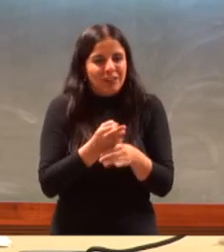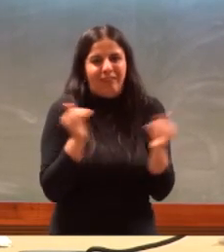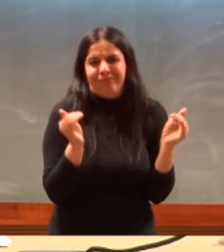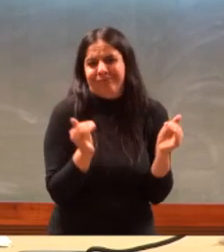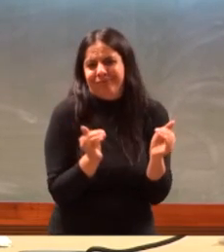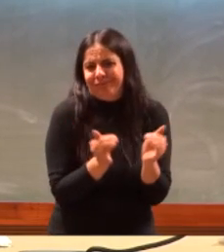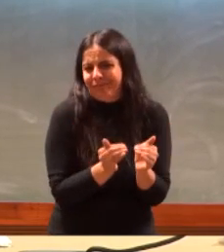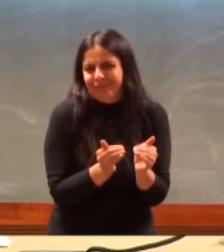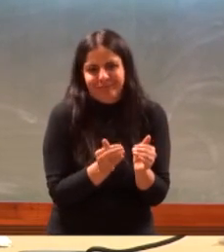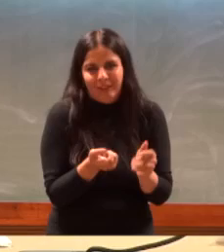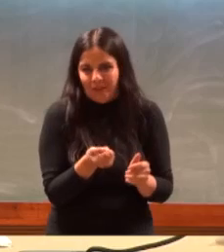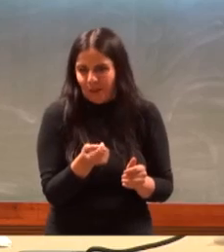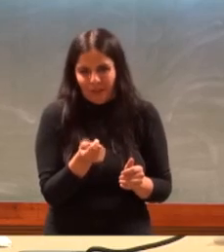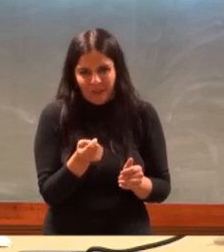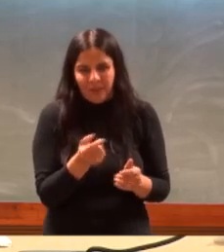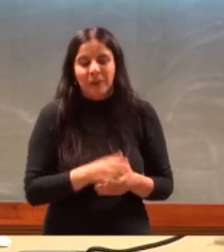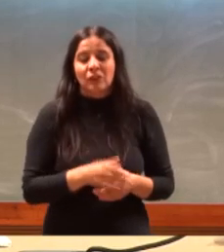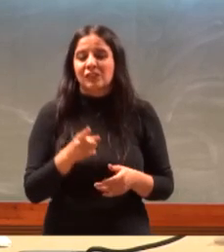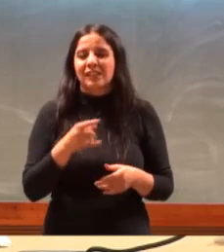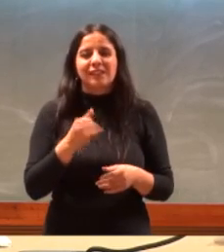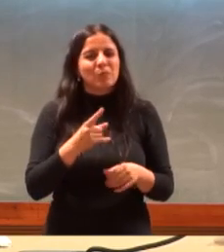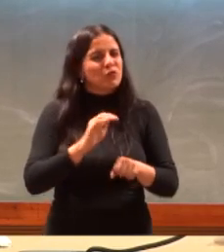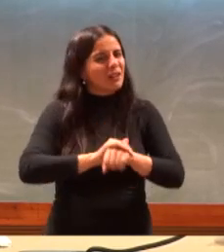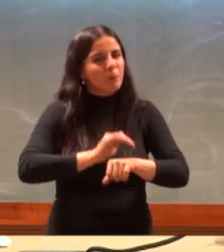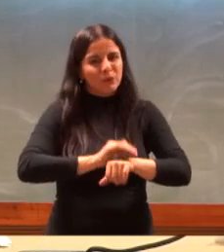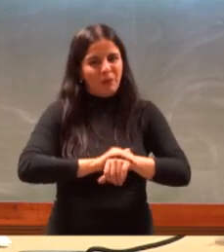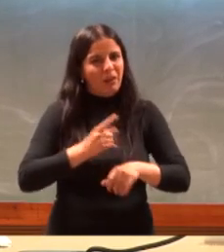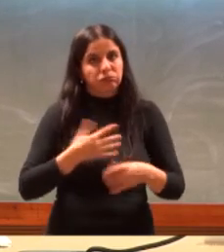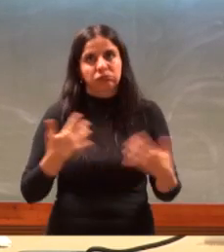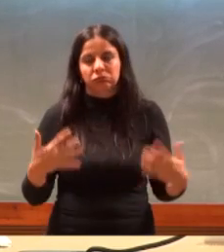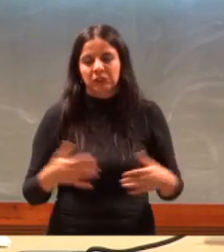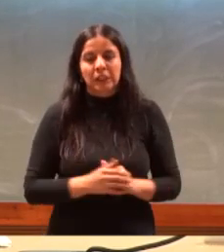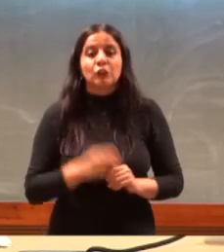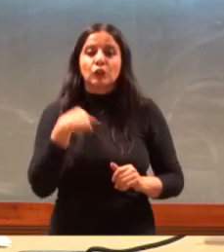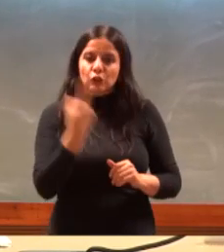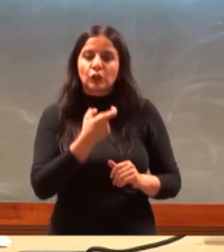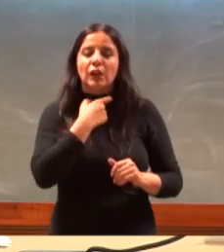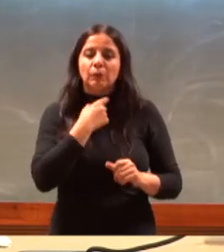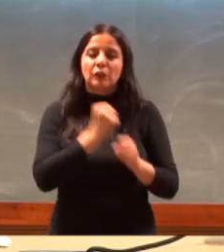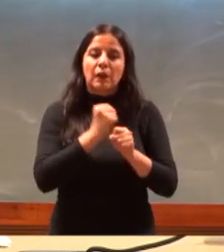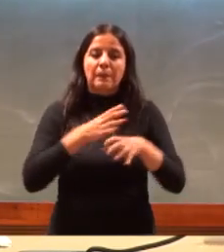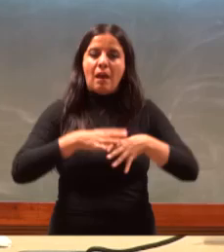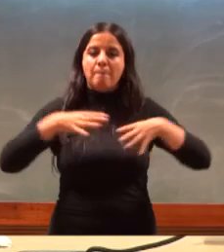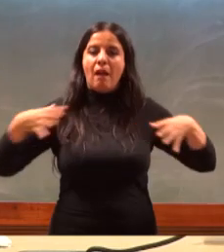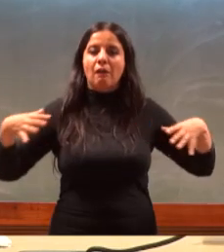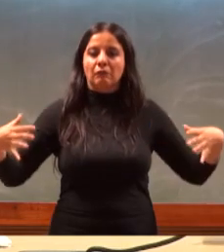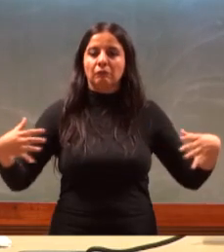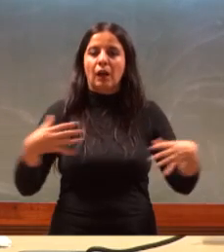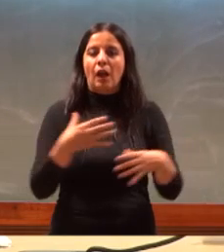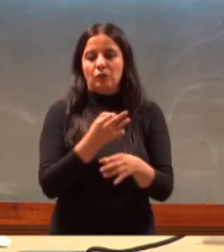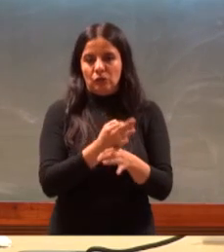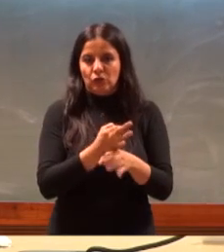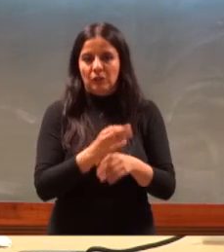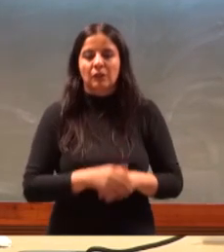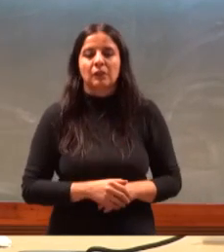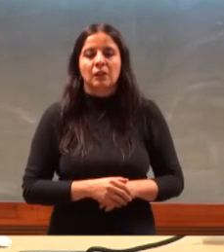las actividades y las responsabilidades que tien que tiene el personal proponemos trabajar para ampliar la planta docente eliminar las precarizacion laborales